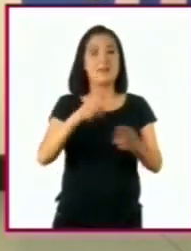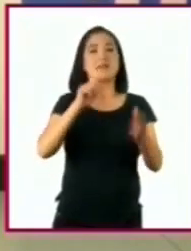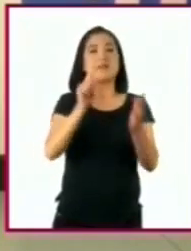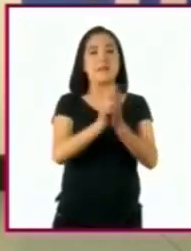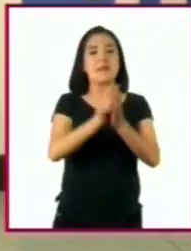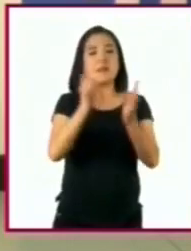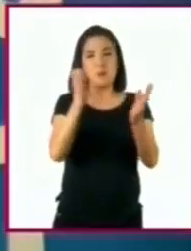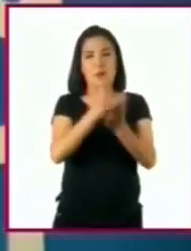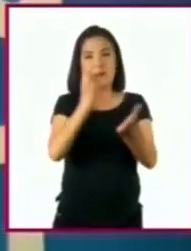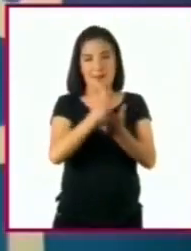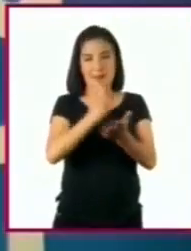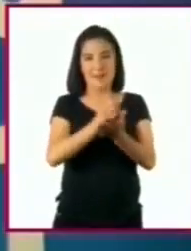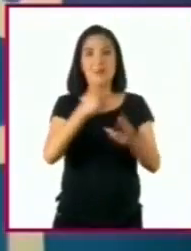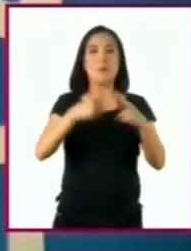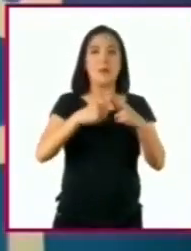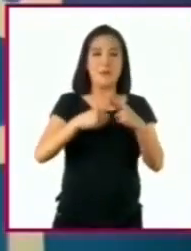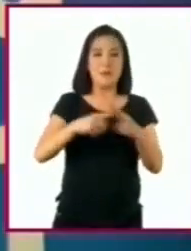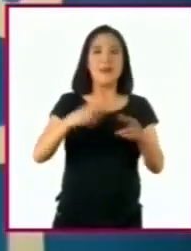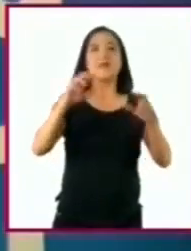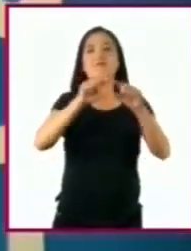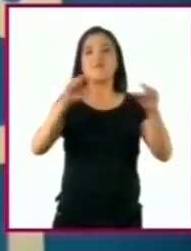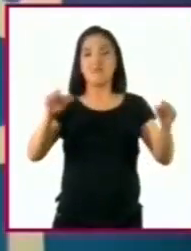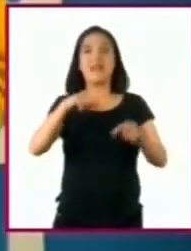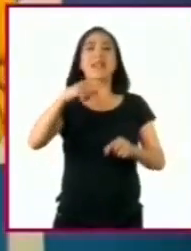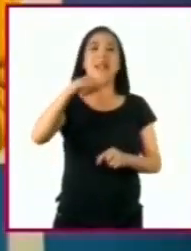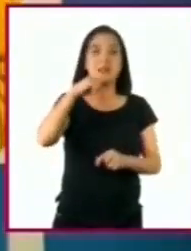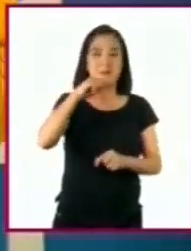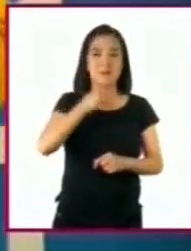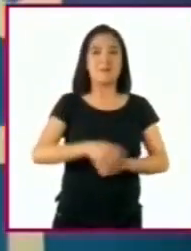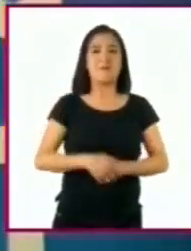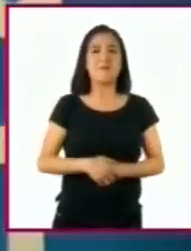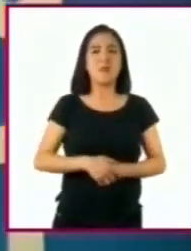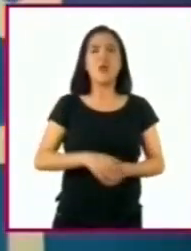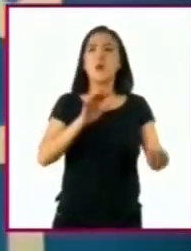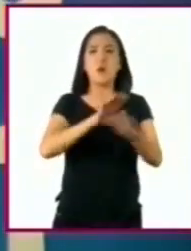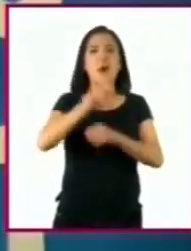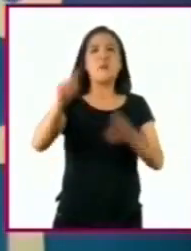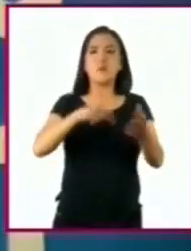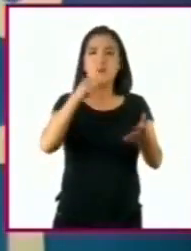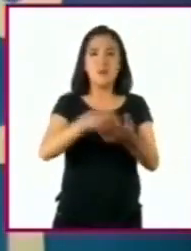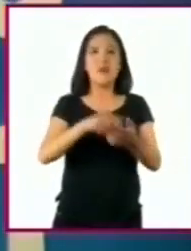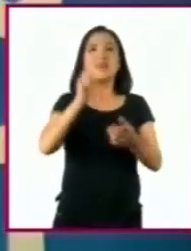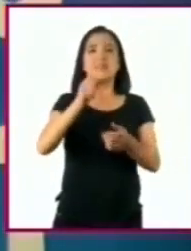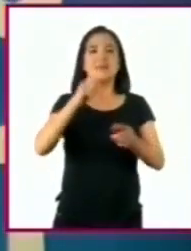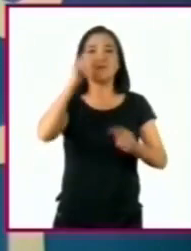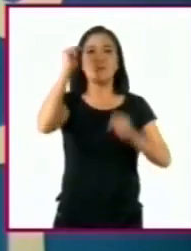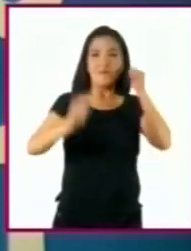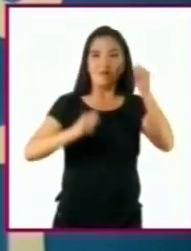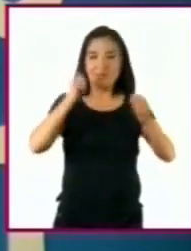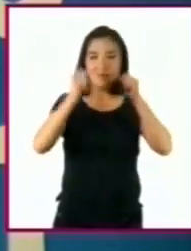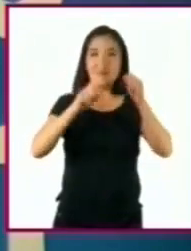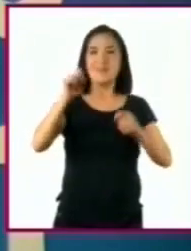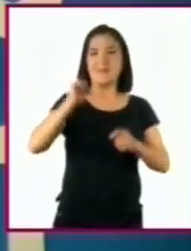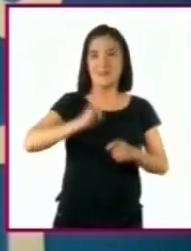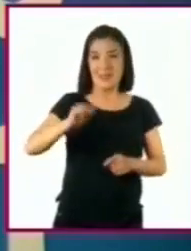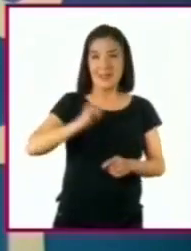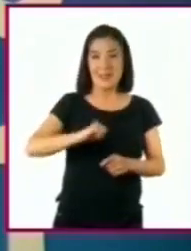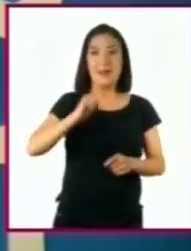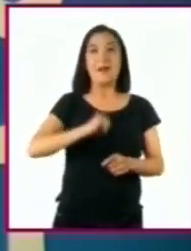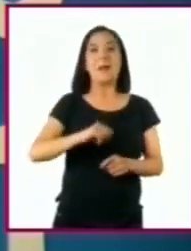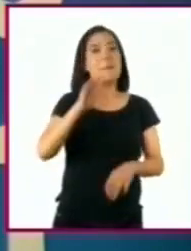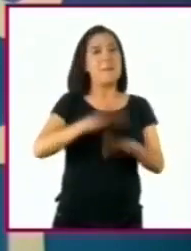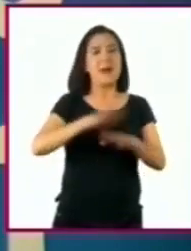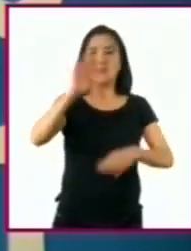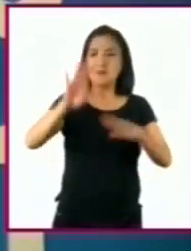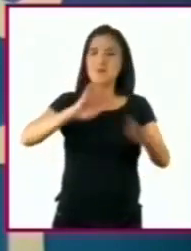lápiz. Uno de los centros arqueológicos más impresionantes del mundo es Teotihuacán. Y sí,